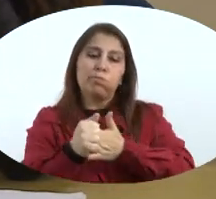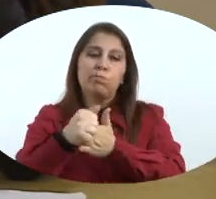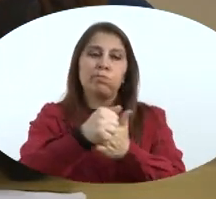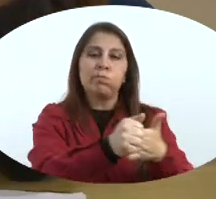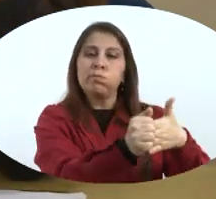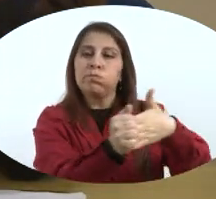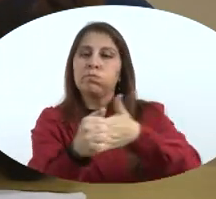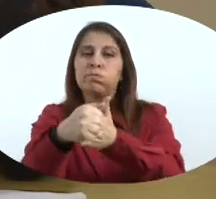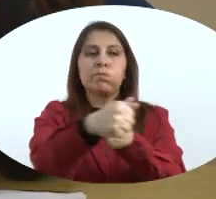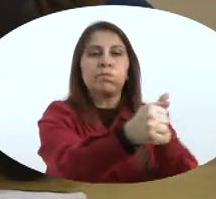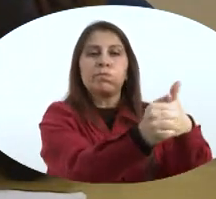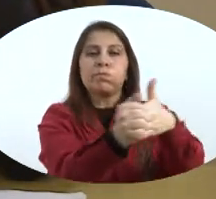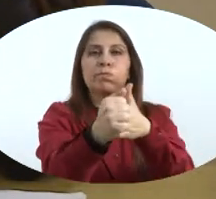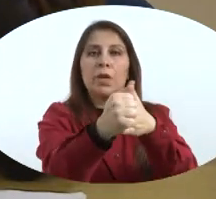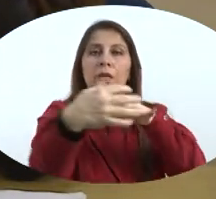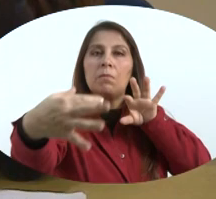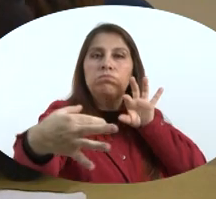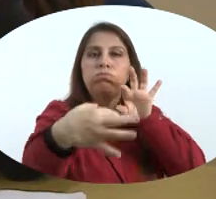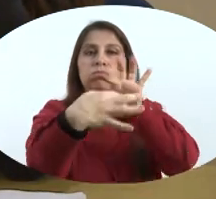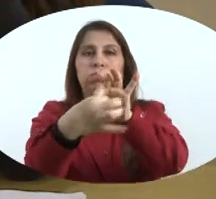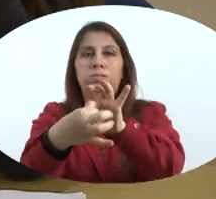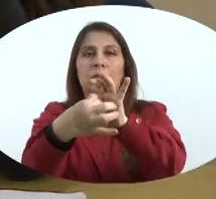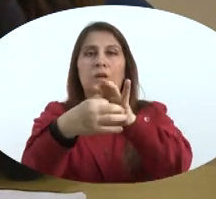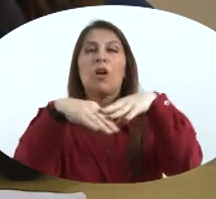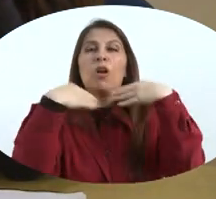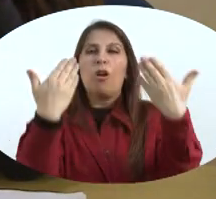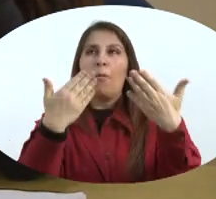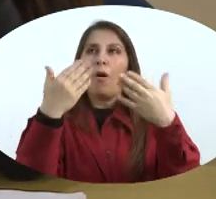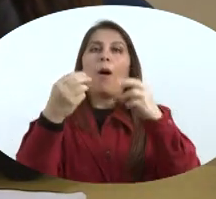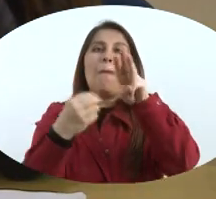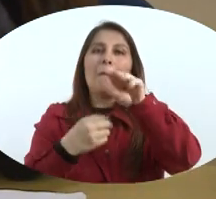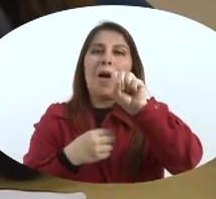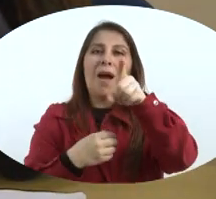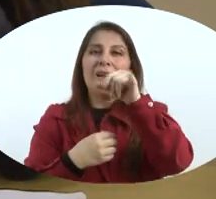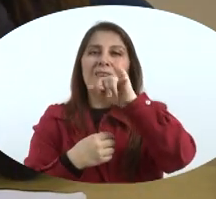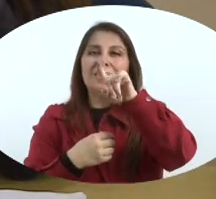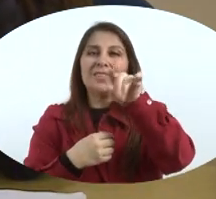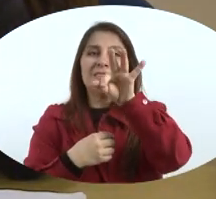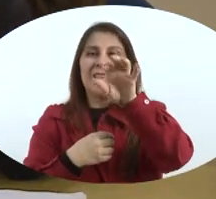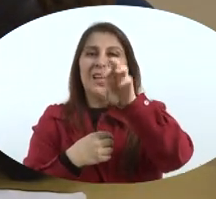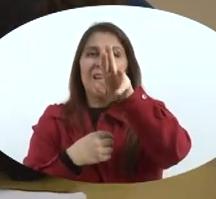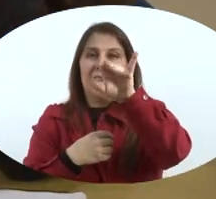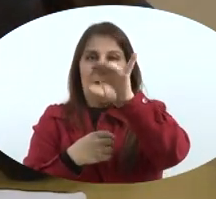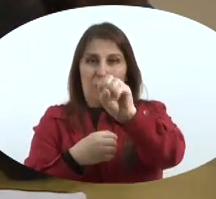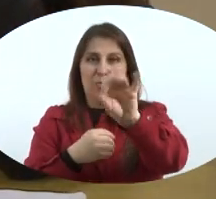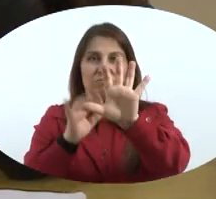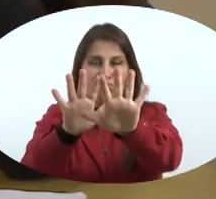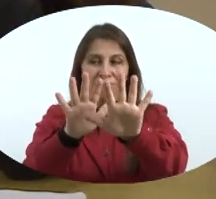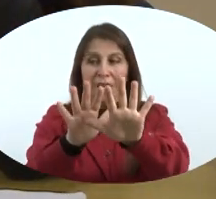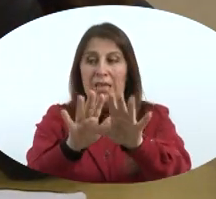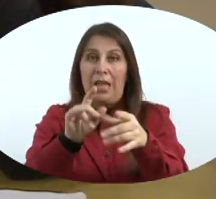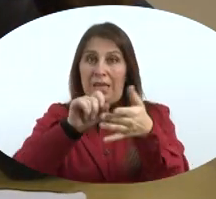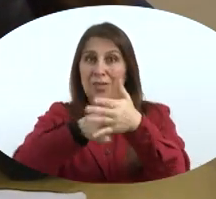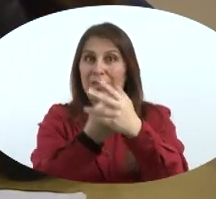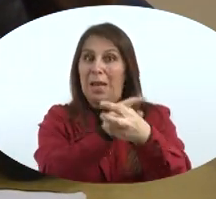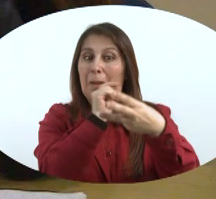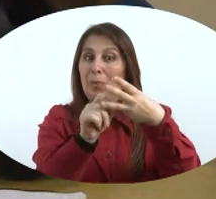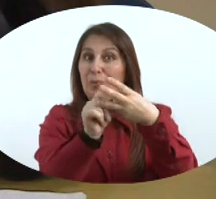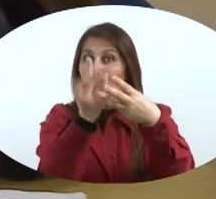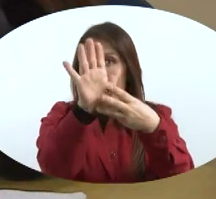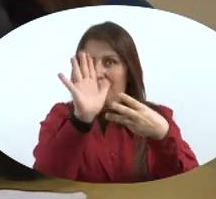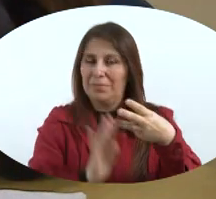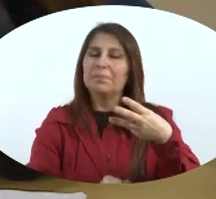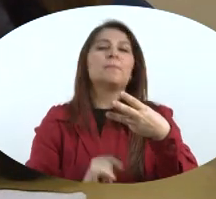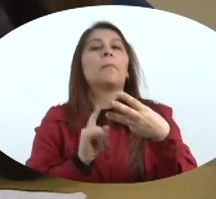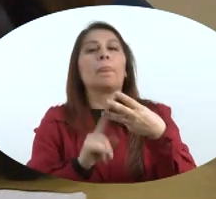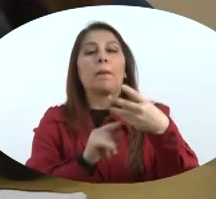en empalmar nos con el magisterio colombiano bueno pero lo voy a dejar por ahí porque ahorita ese es nuestro tercer punto